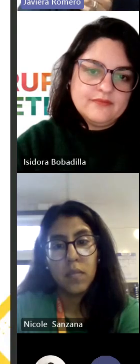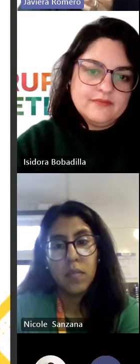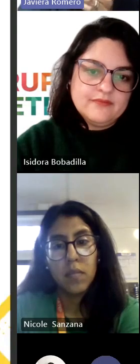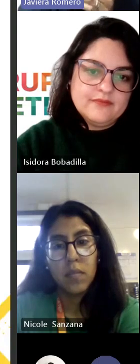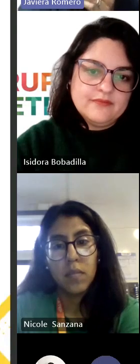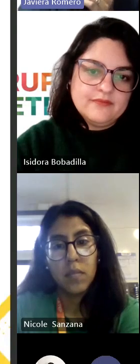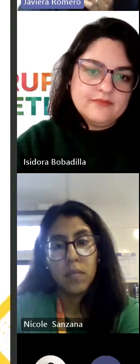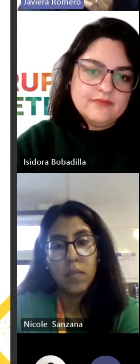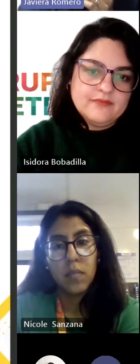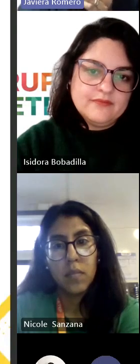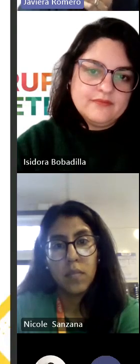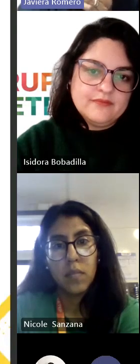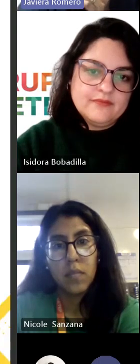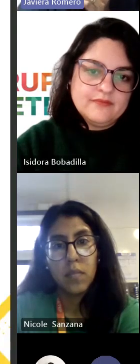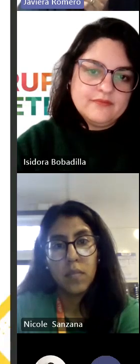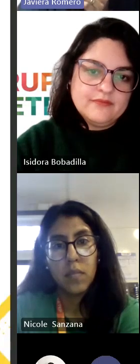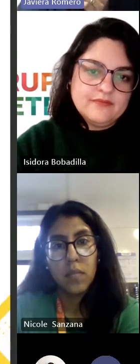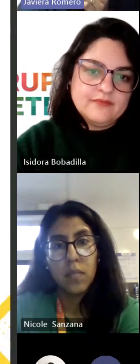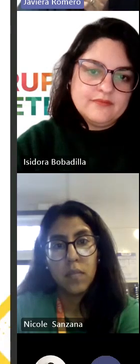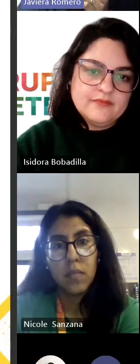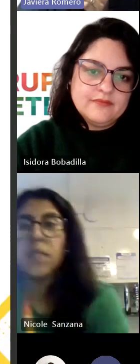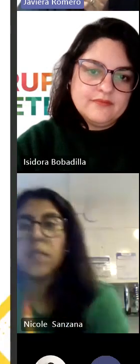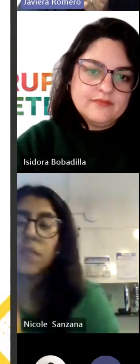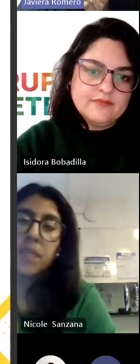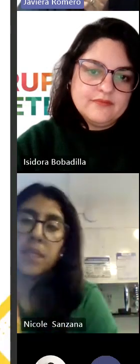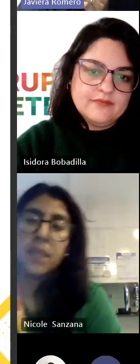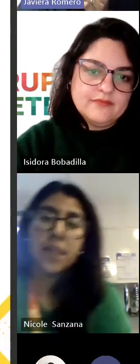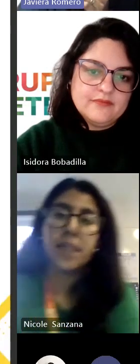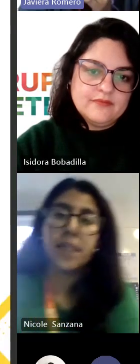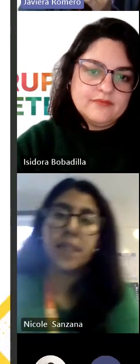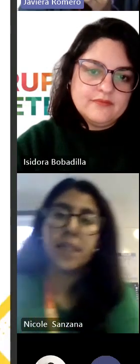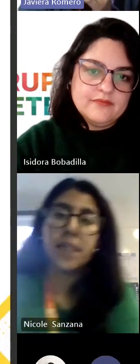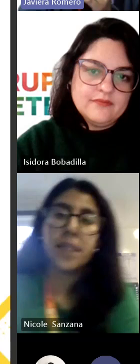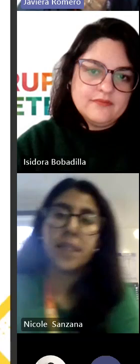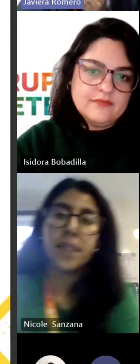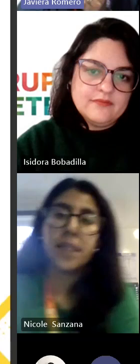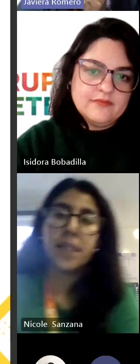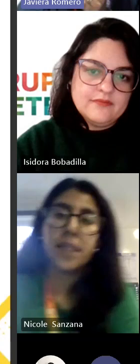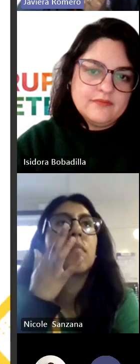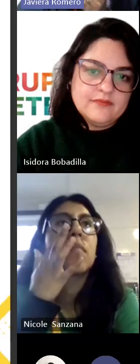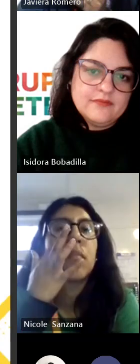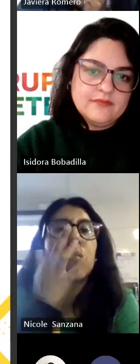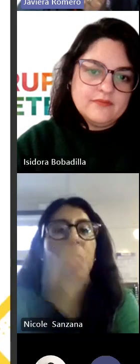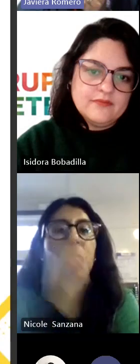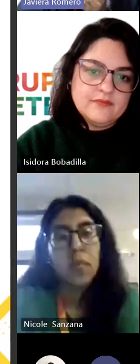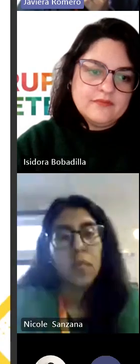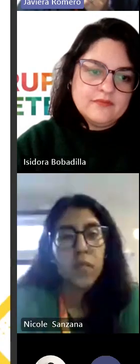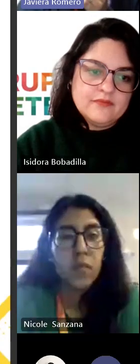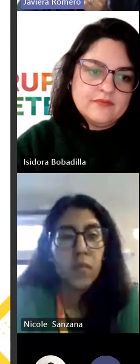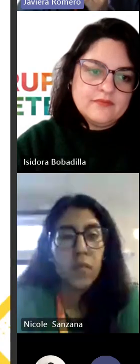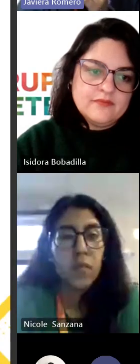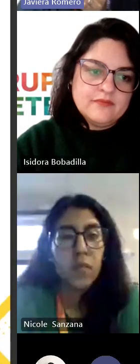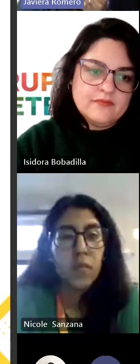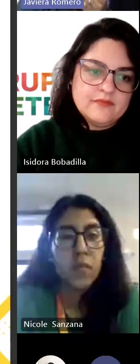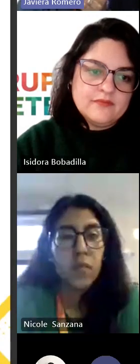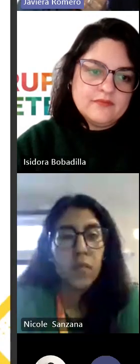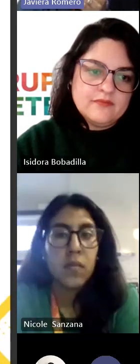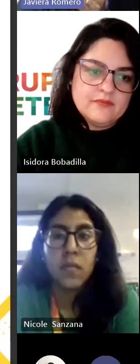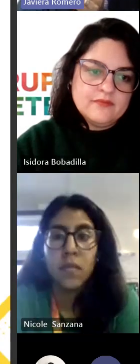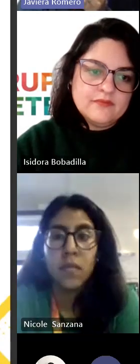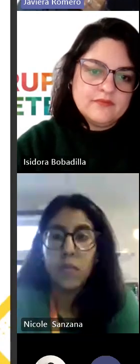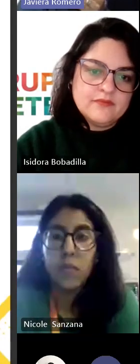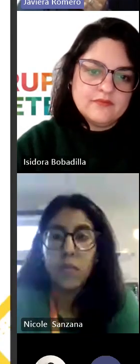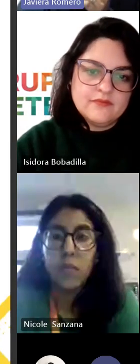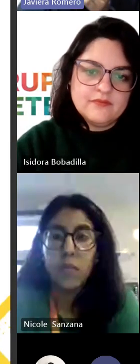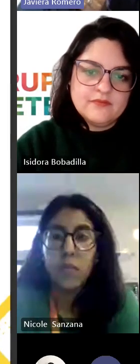que estas intervenciones de prevención en los establecimientos educacionales son efectivas en el aumento de factores